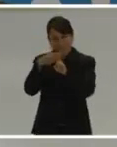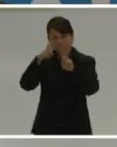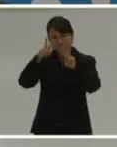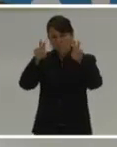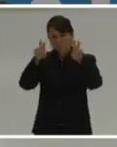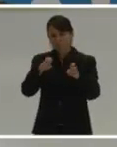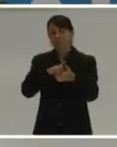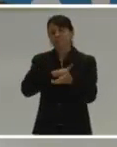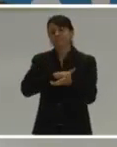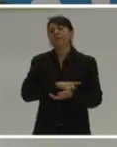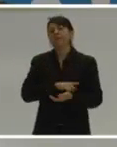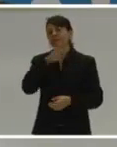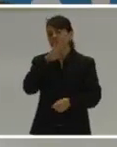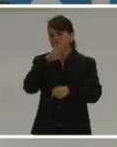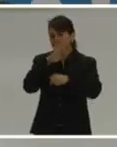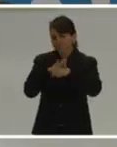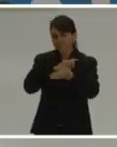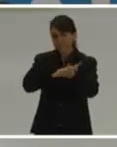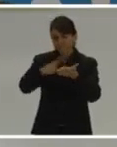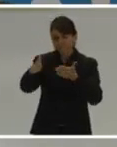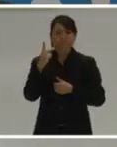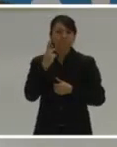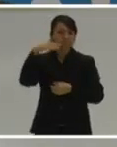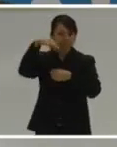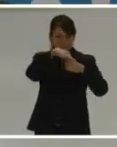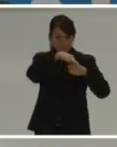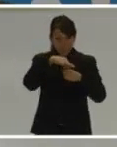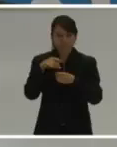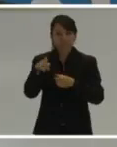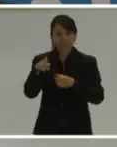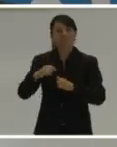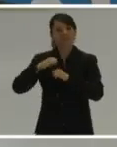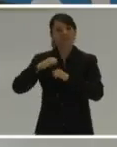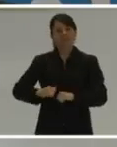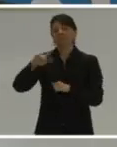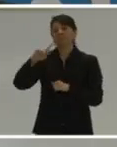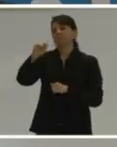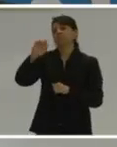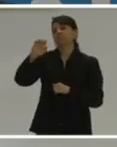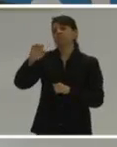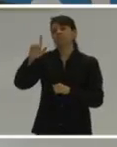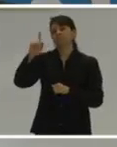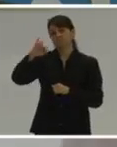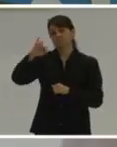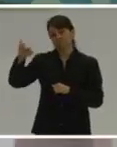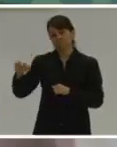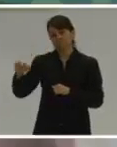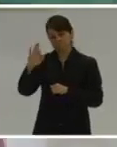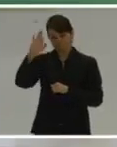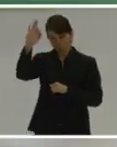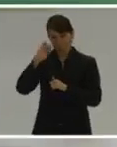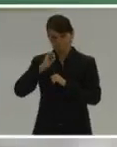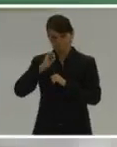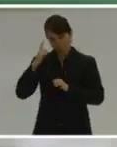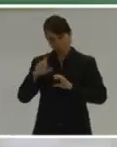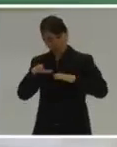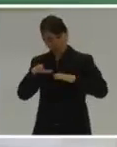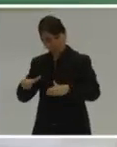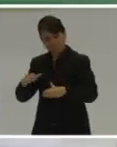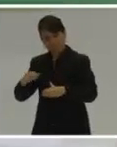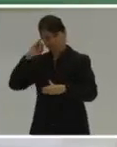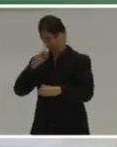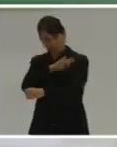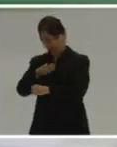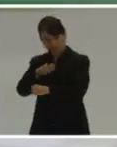Derechos Político-Electorales Indígenas que organiza el Tribunal Electoral del Poder Judicial de la Federación. Agradecemos a quien sigue esta